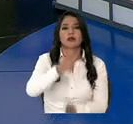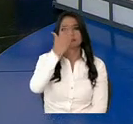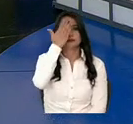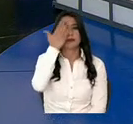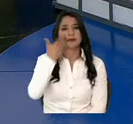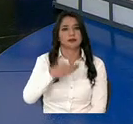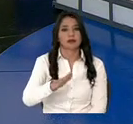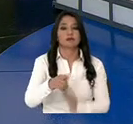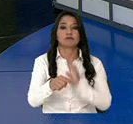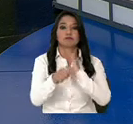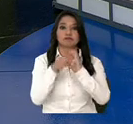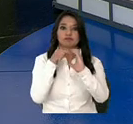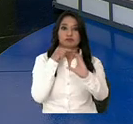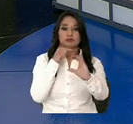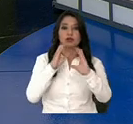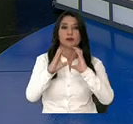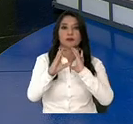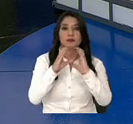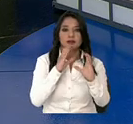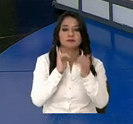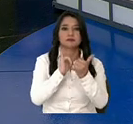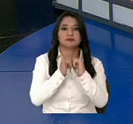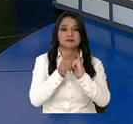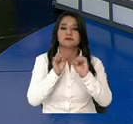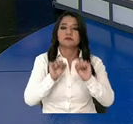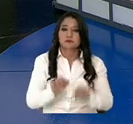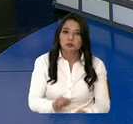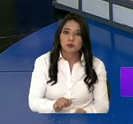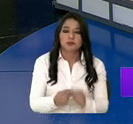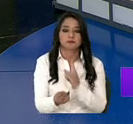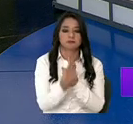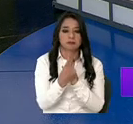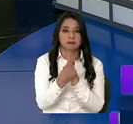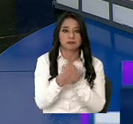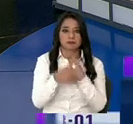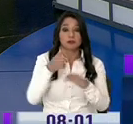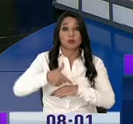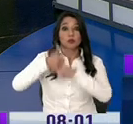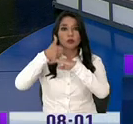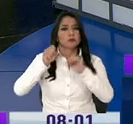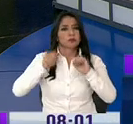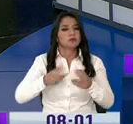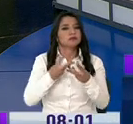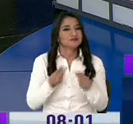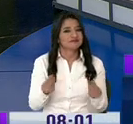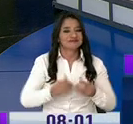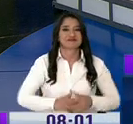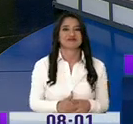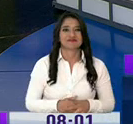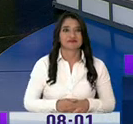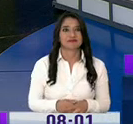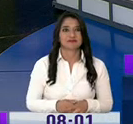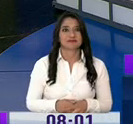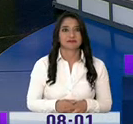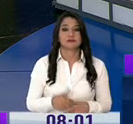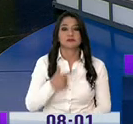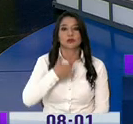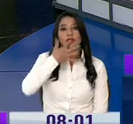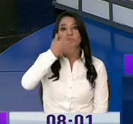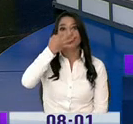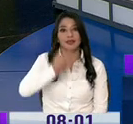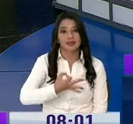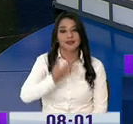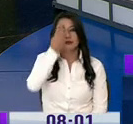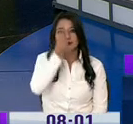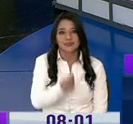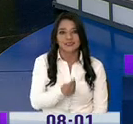tiene que comunicarse con nosotros a través de nuestras redes sociales para que de la mano de la autoridad podamos buscarle soluciones. Gracias, soy educadito. Buenos días,